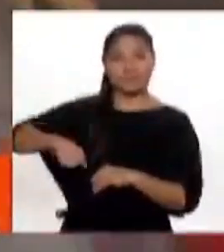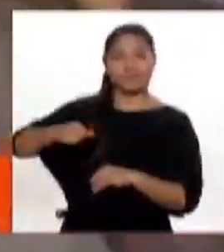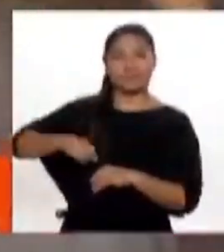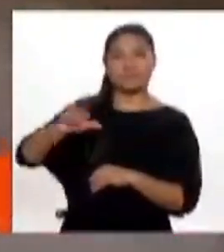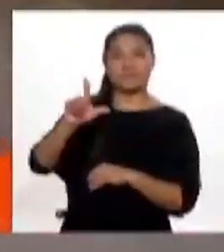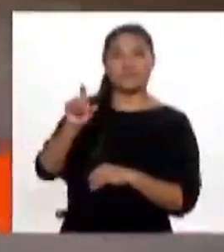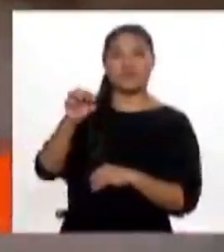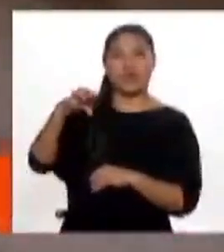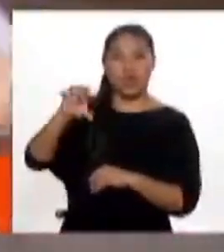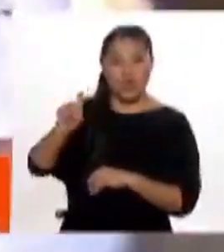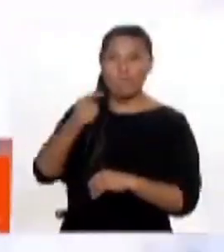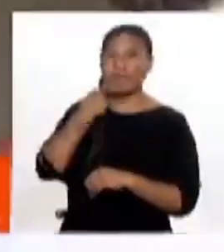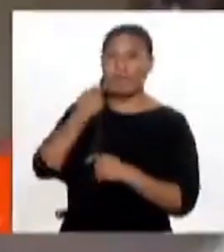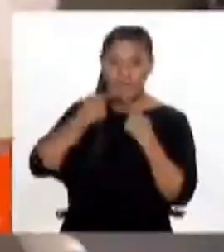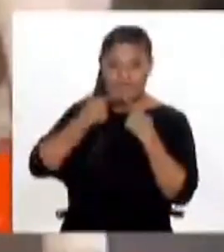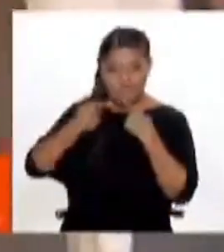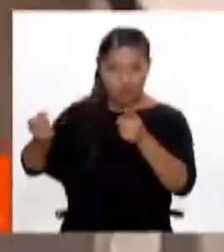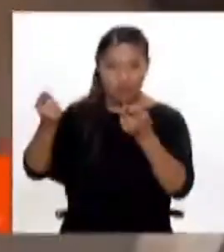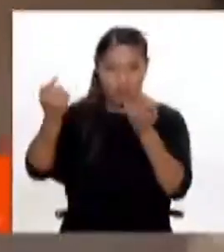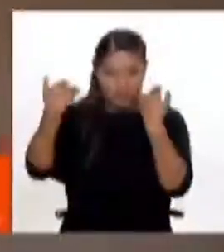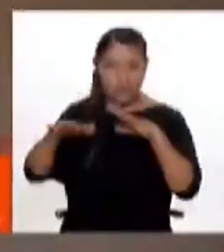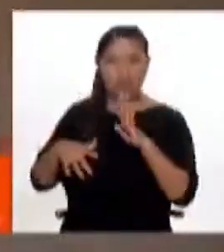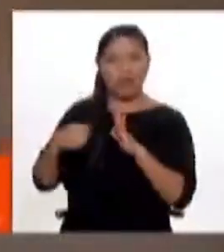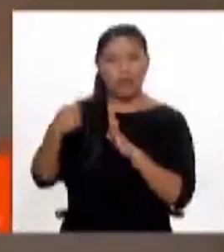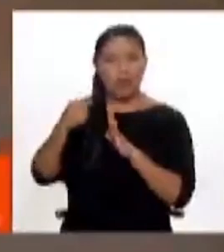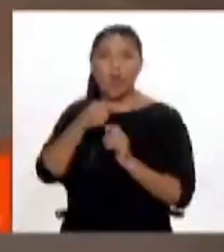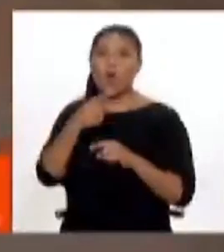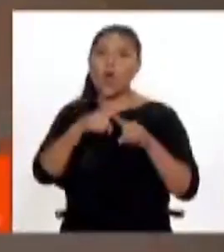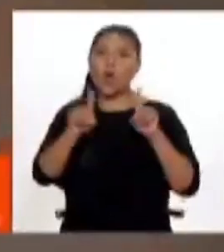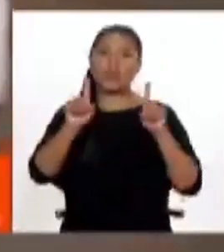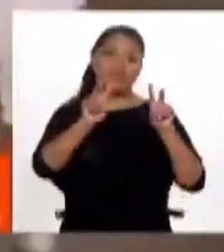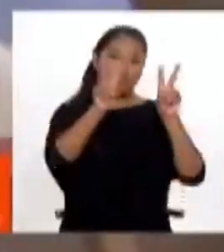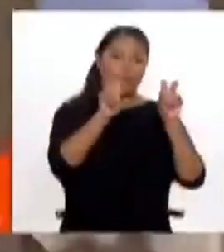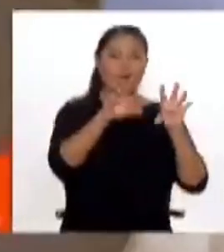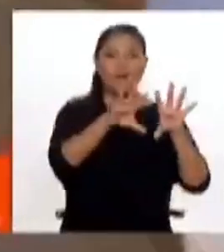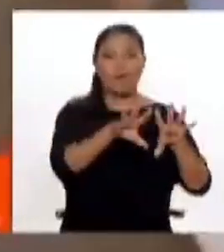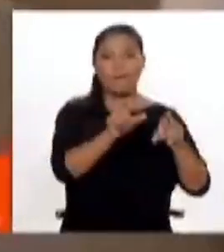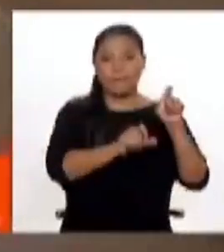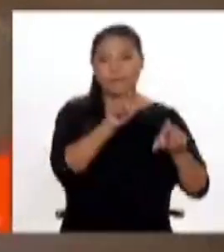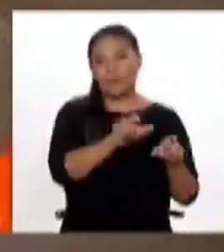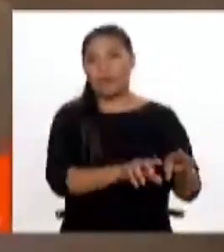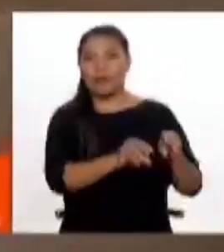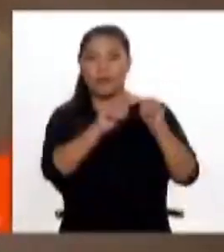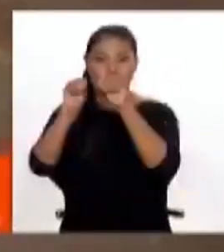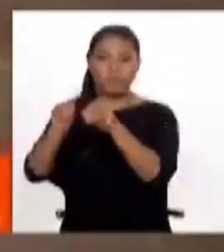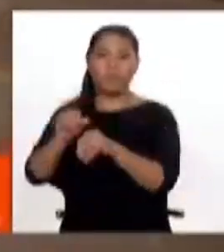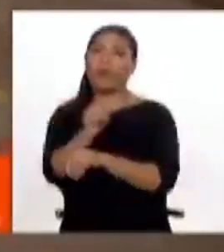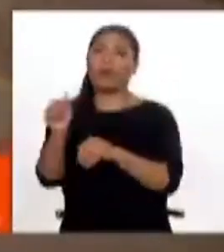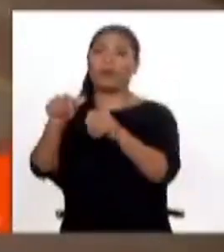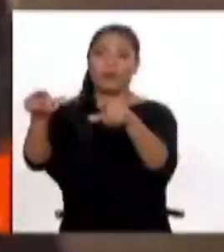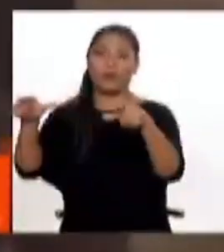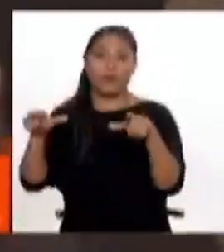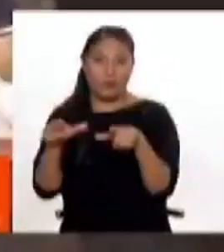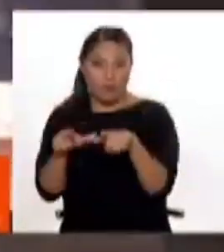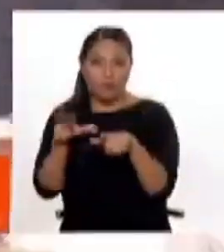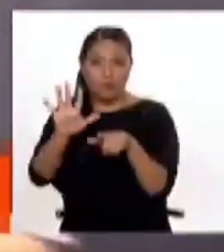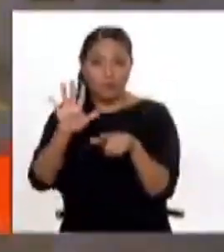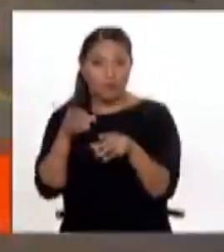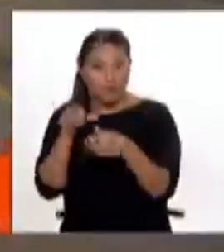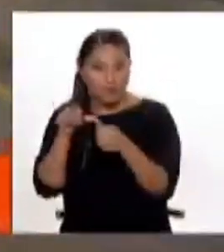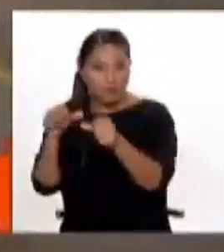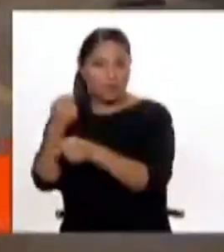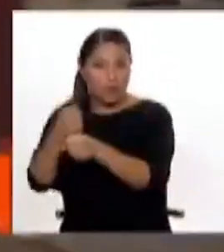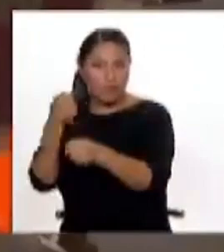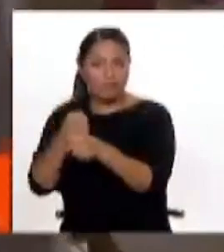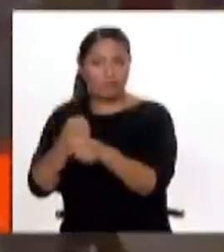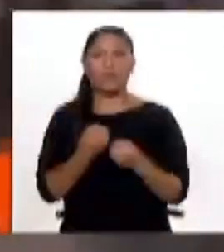Aliaga ha anunciado que se están dando alternativas de reubicación y de trabajo también para algunos comerciantes ambulantes. Son 3.000 los